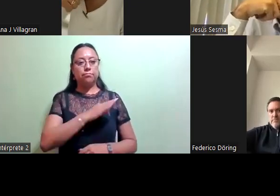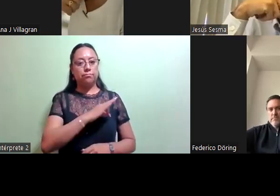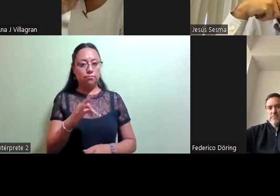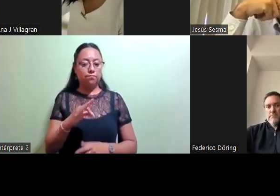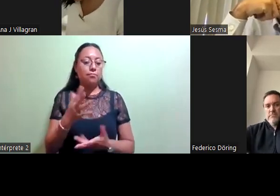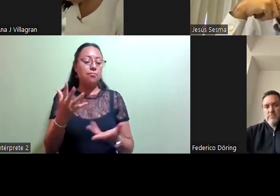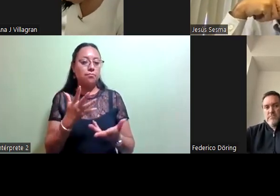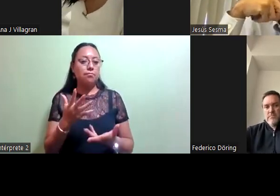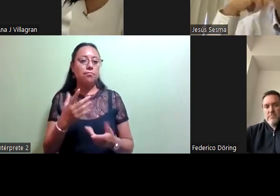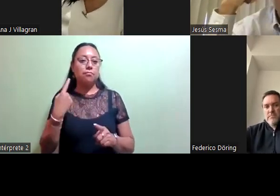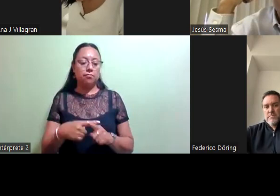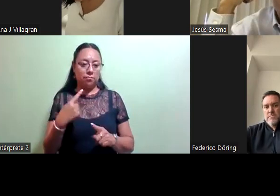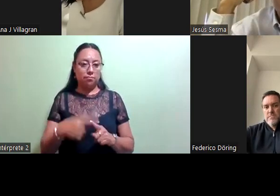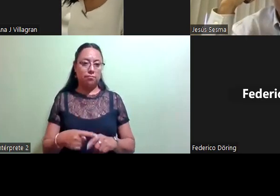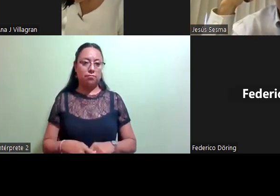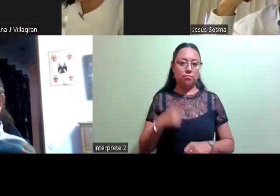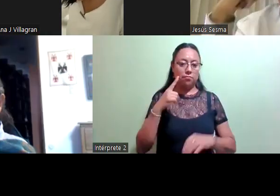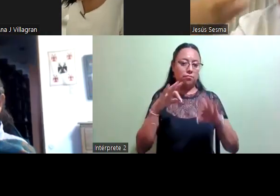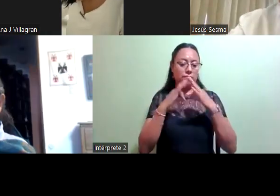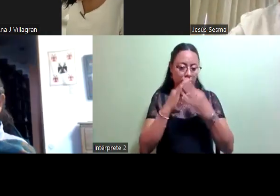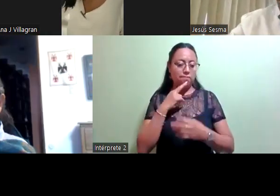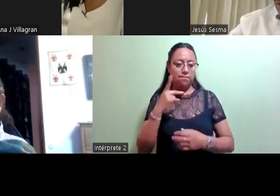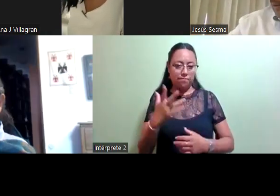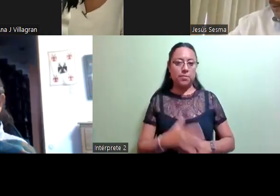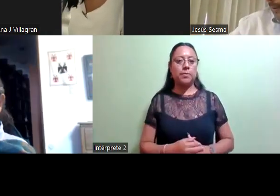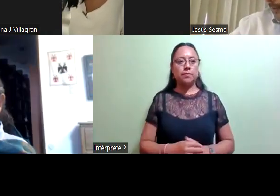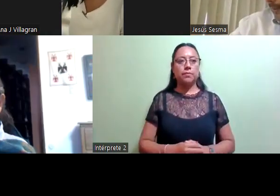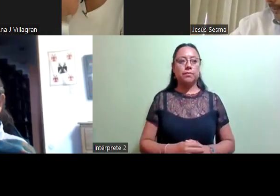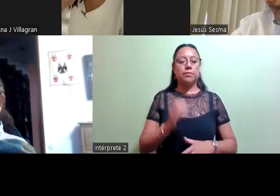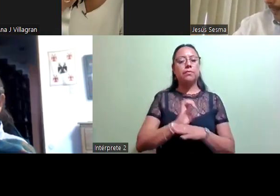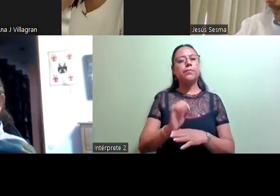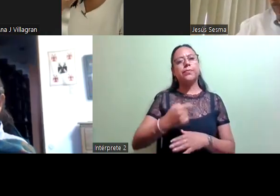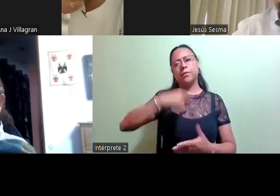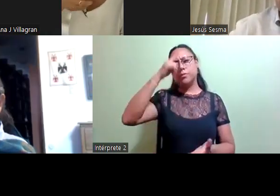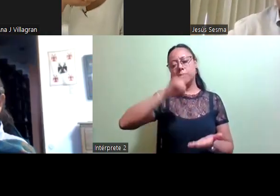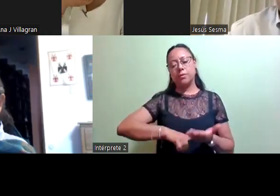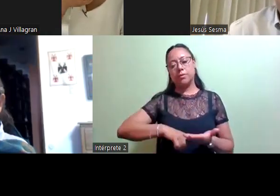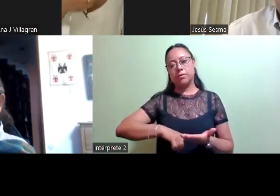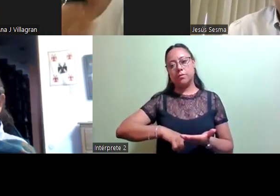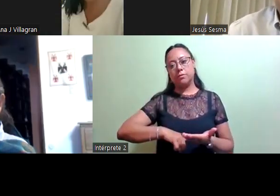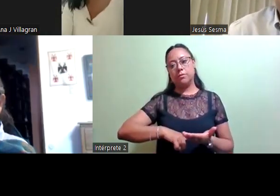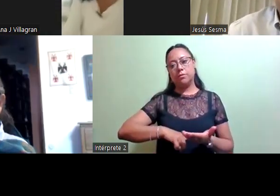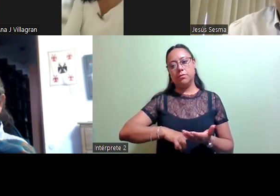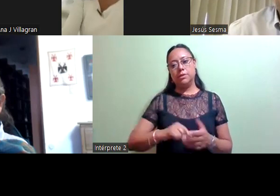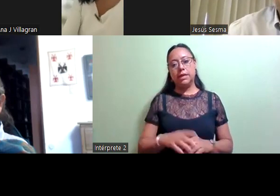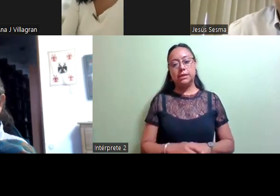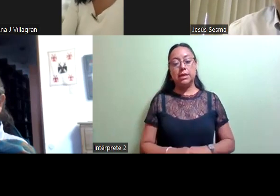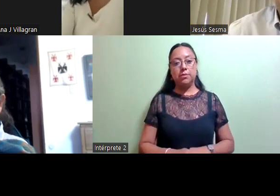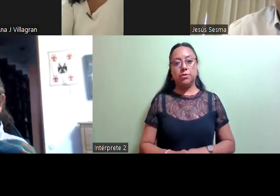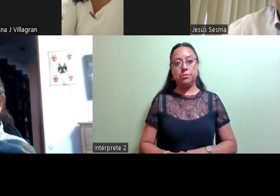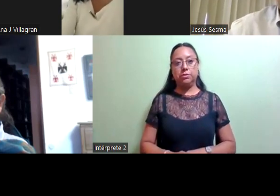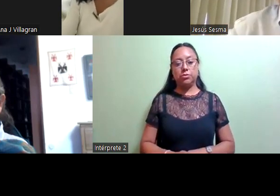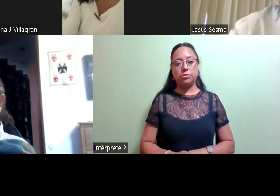desempeñada, valga la redundancia, de mejor manera. Entonces, me parece que es adecuado y que